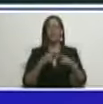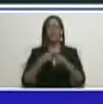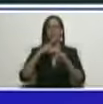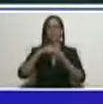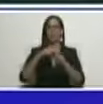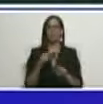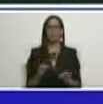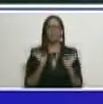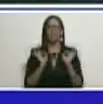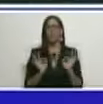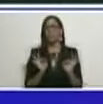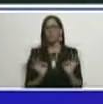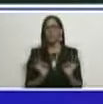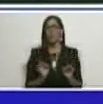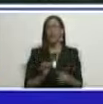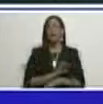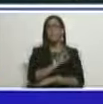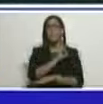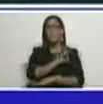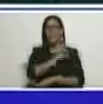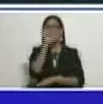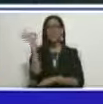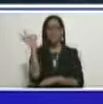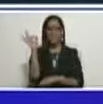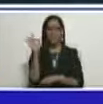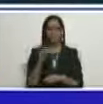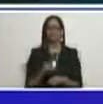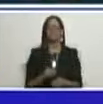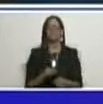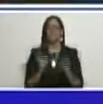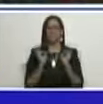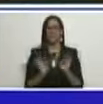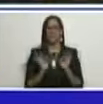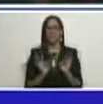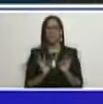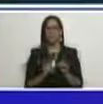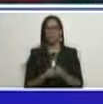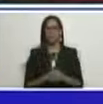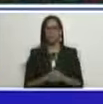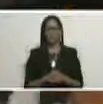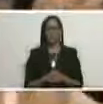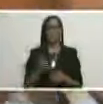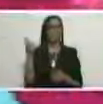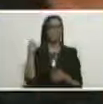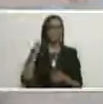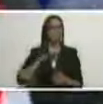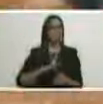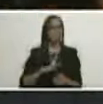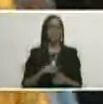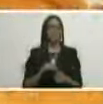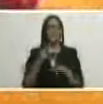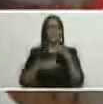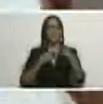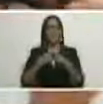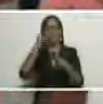tremendo. Barquisimeto y Quíbor, tremendo. Ayer estuvimos en Puerto